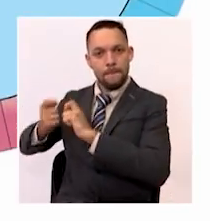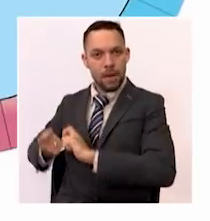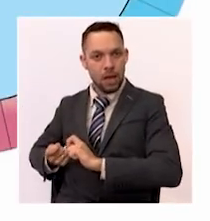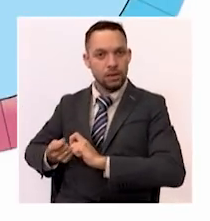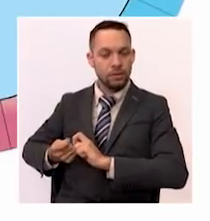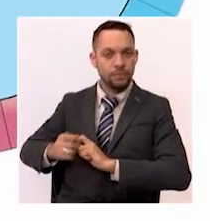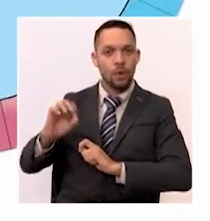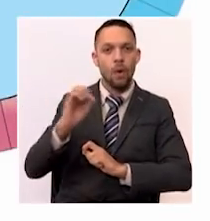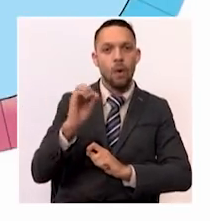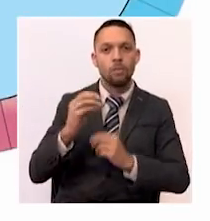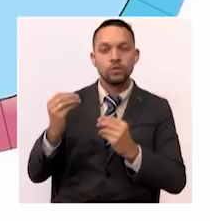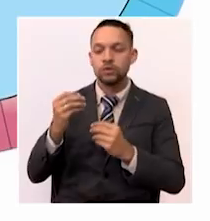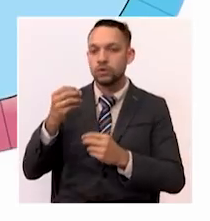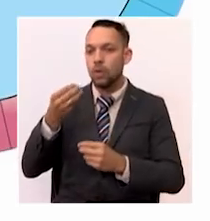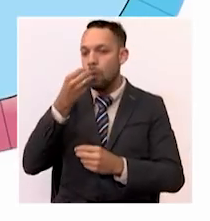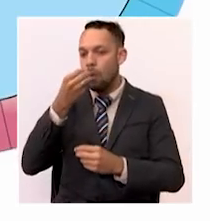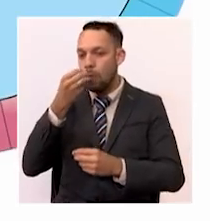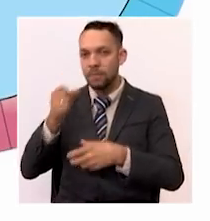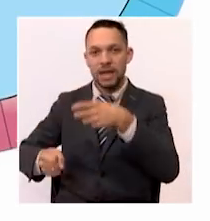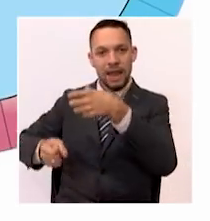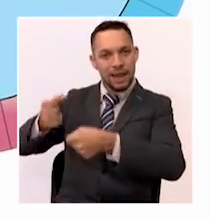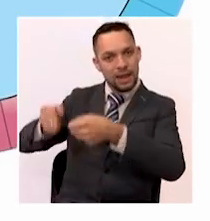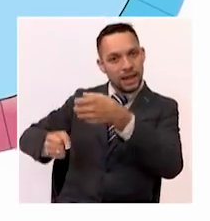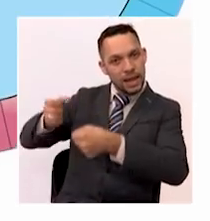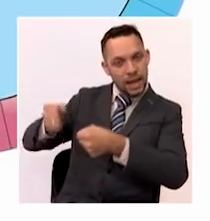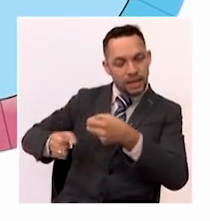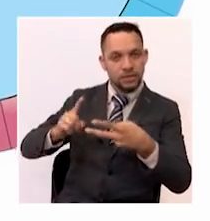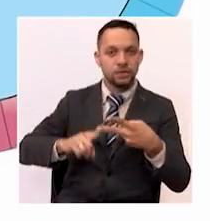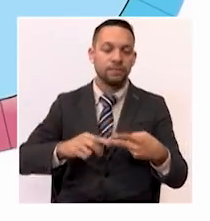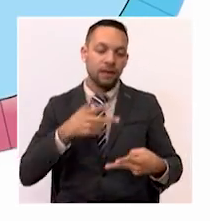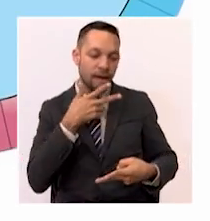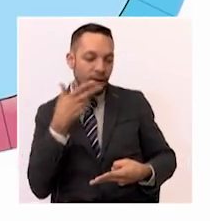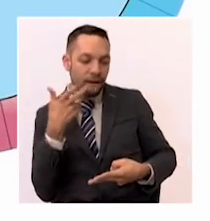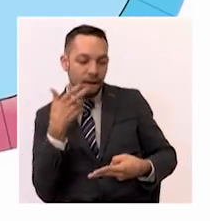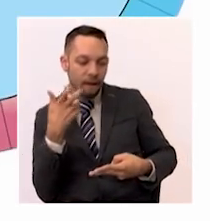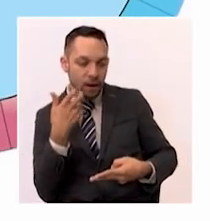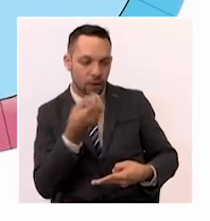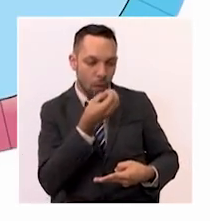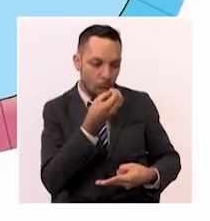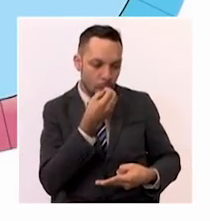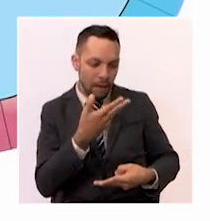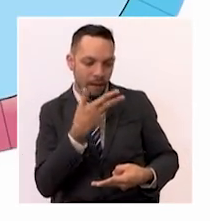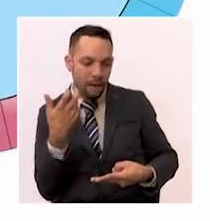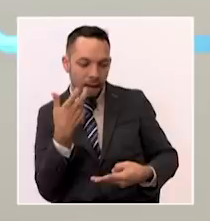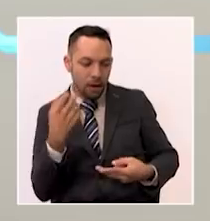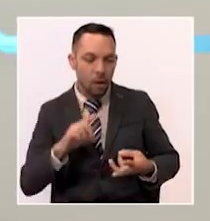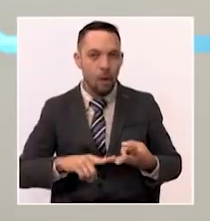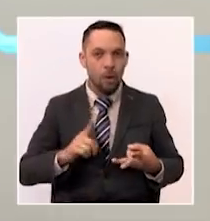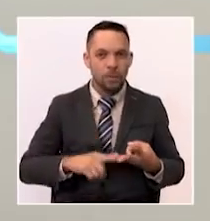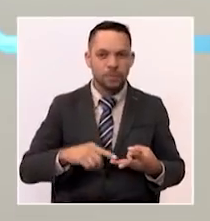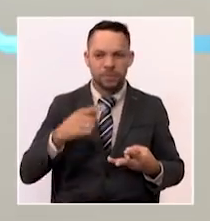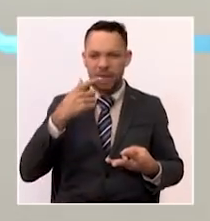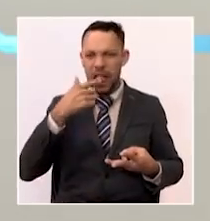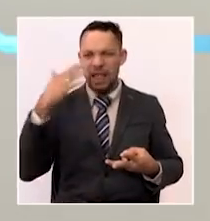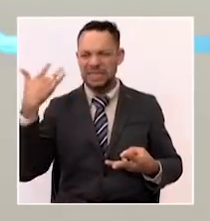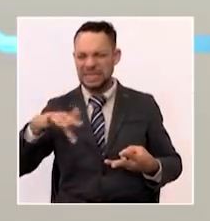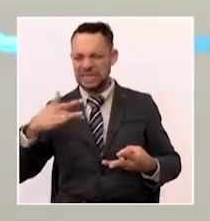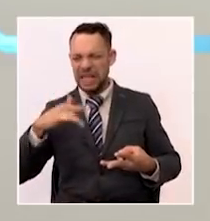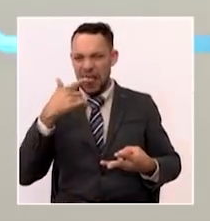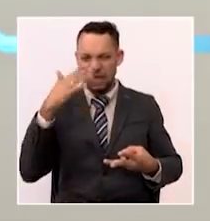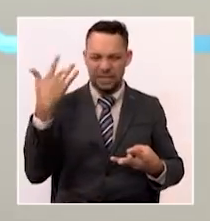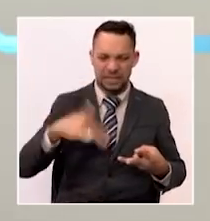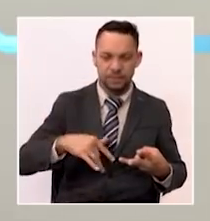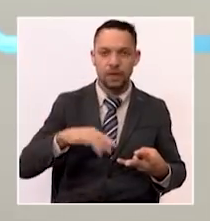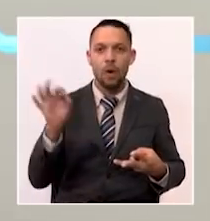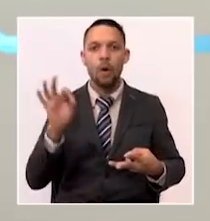consumir más lácteos. Si consumo muchas carnes, si consumo muchos picantes, o si mi pareja, cuando